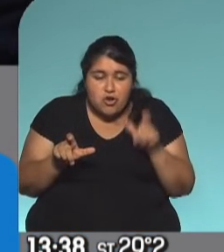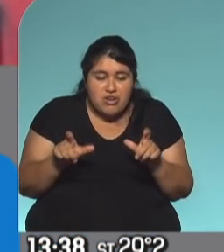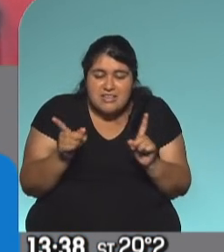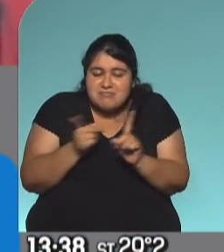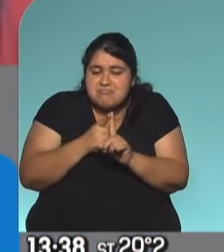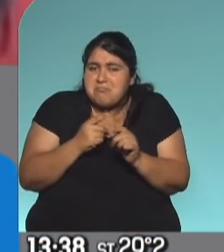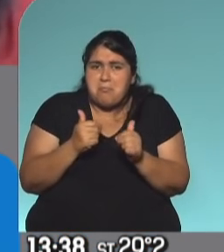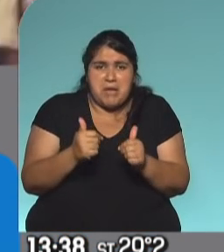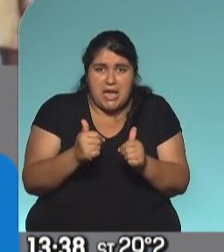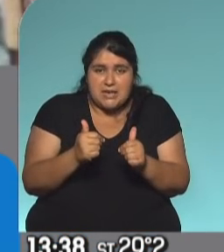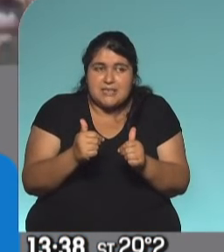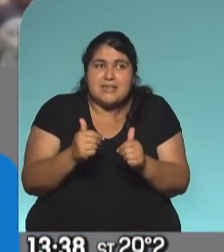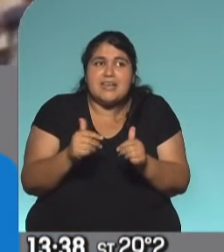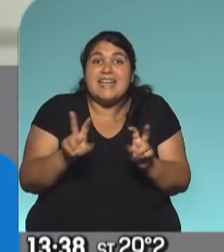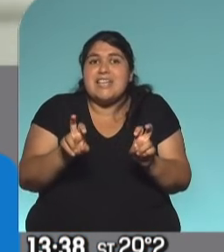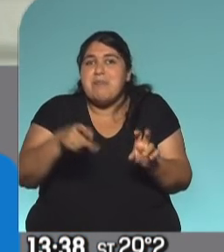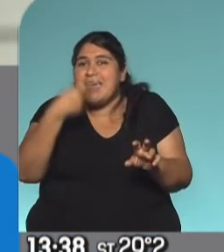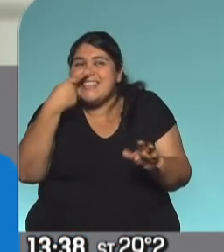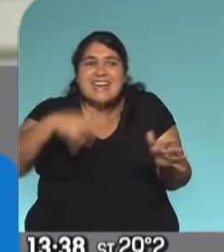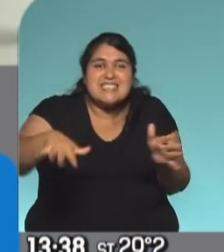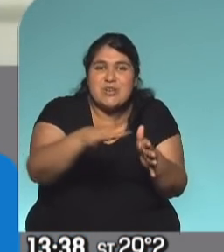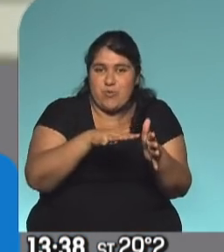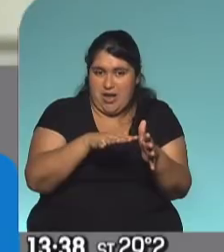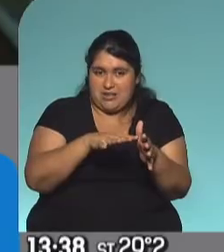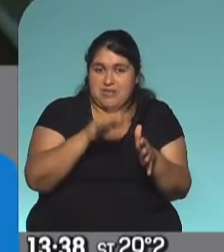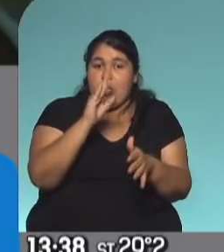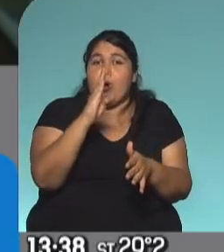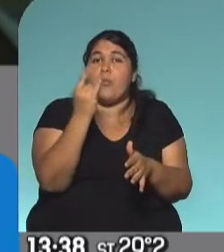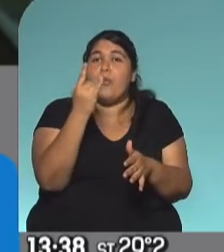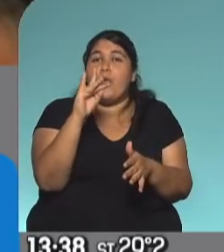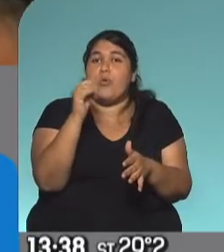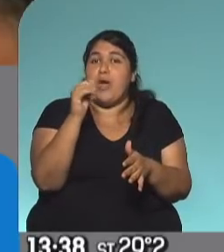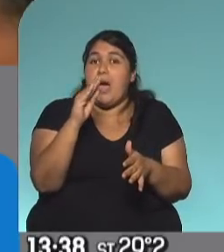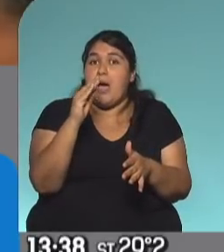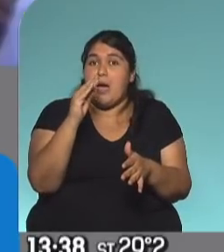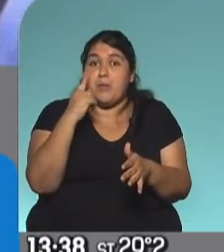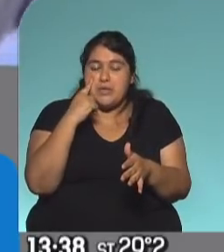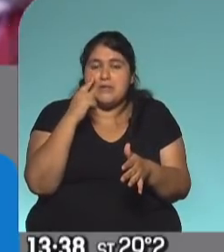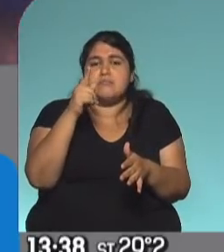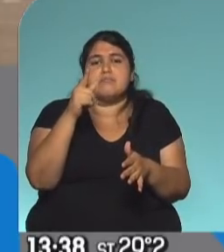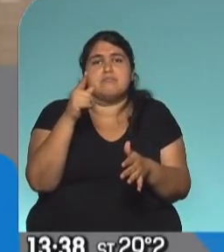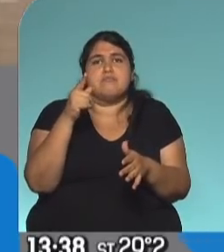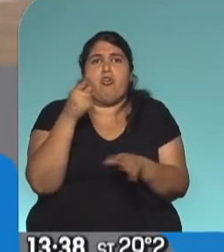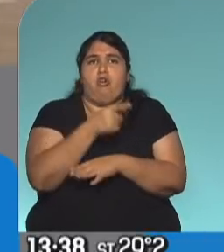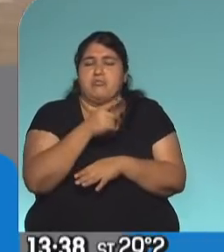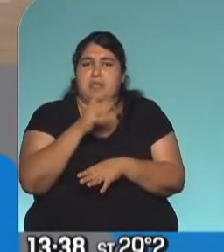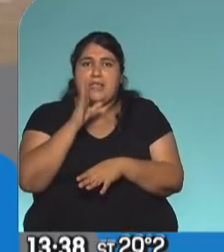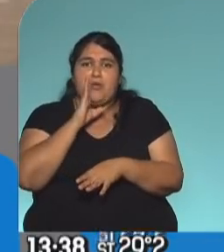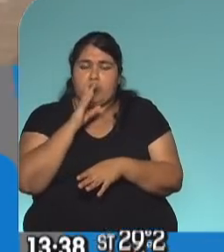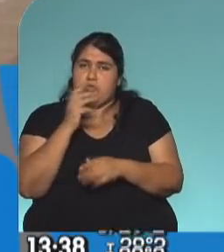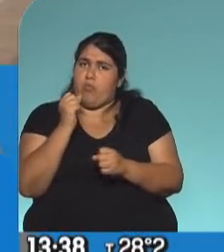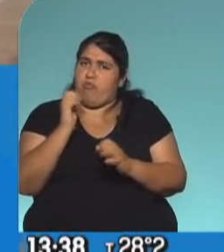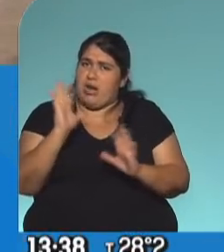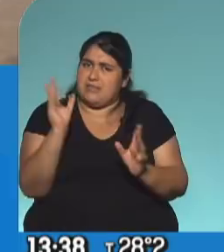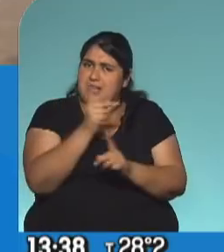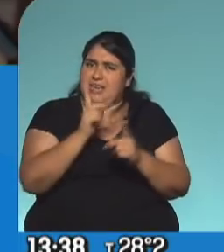intereses. La declaración de Abu Dhabi es fortísima en contra de los Estados Unidos, pero no solo por ser los Estados Unidos,